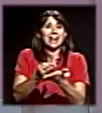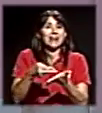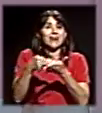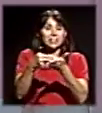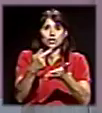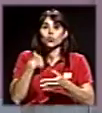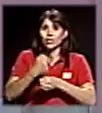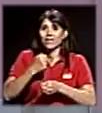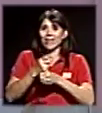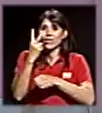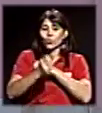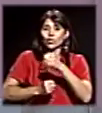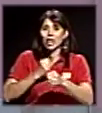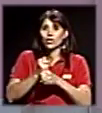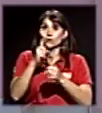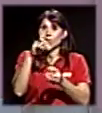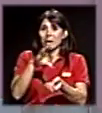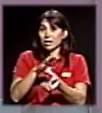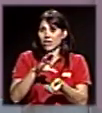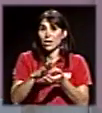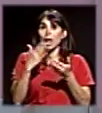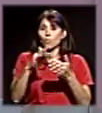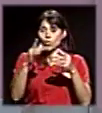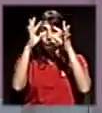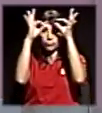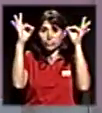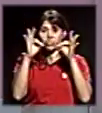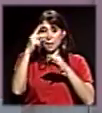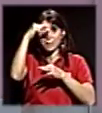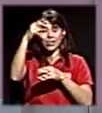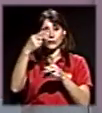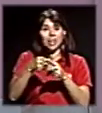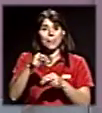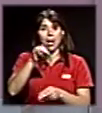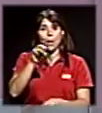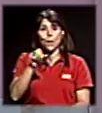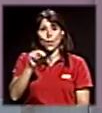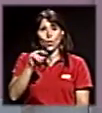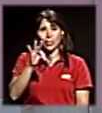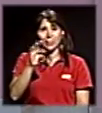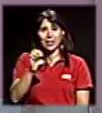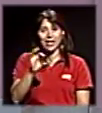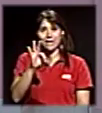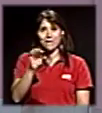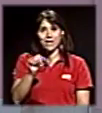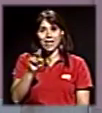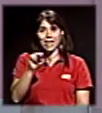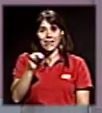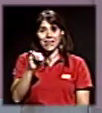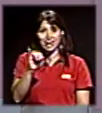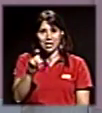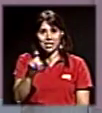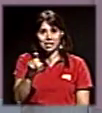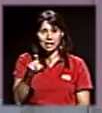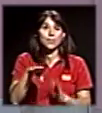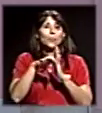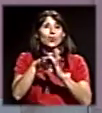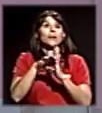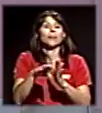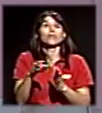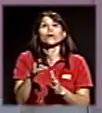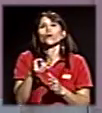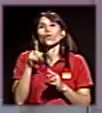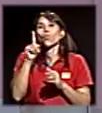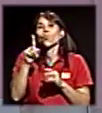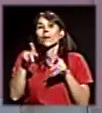muy conocida en México Monte Fénix y bueno llega desde el que el adolescente que se fue a hacer el viaje de peyote para ver